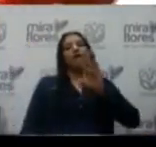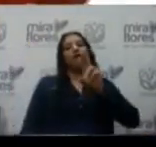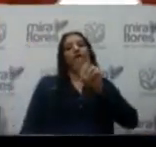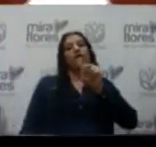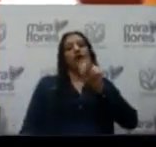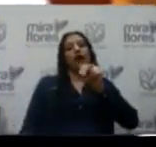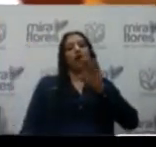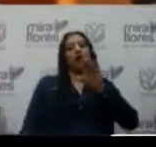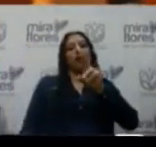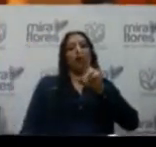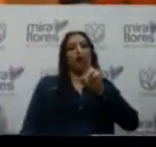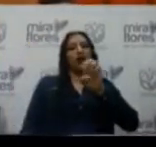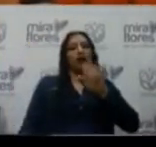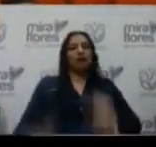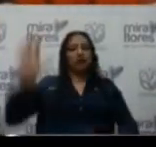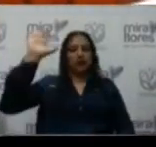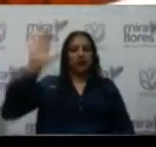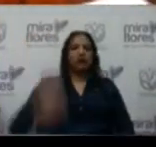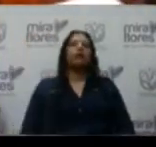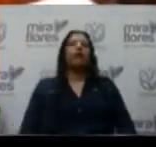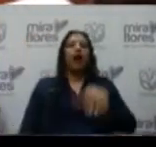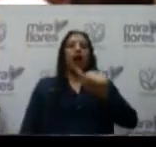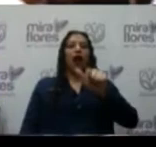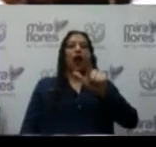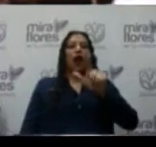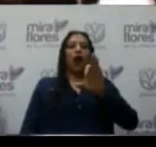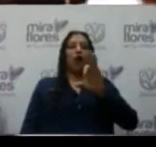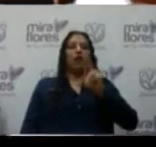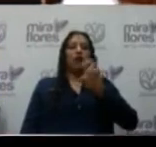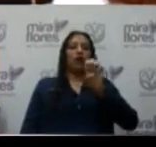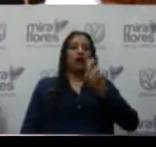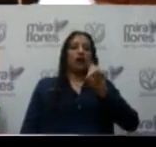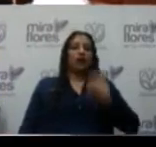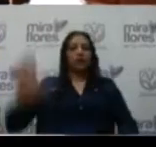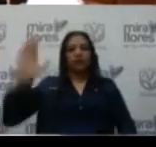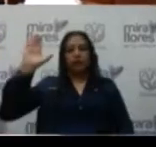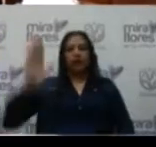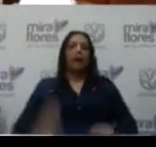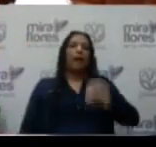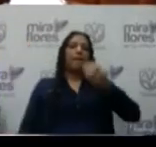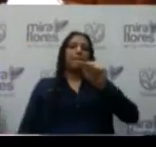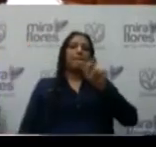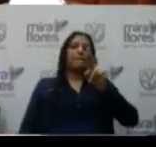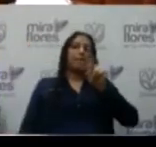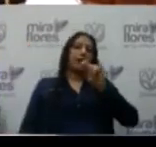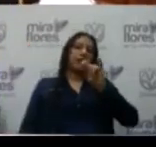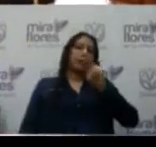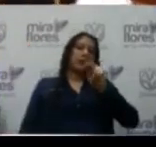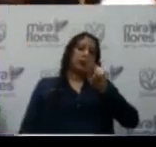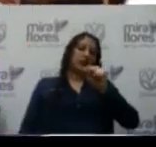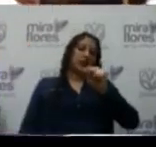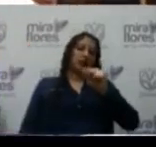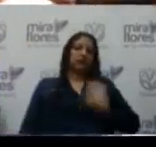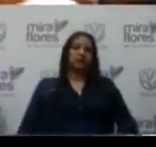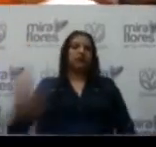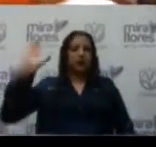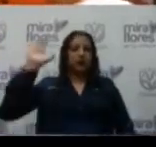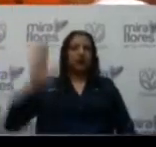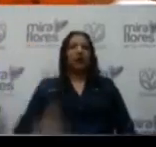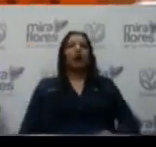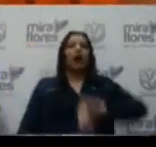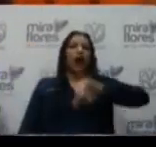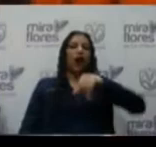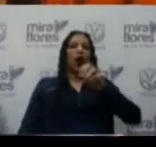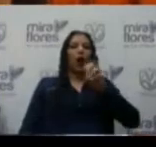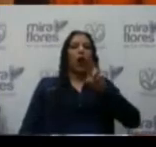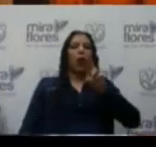Camino. Presente. Señor Alfredo Lee Gabriel. Presente. Señor Martín Bustamante Castro. Señor Jorge